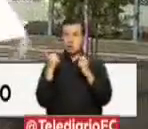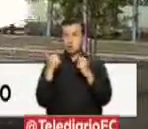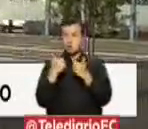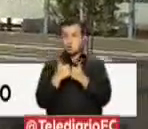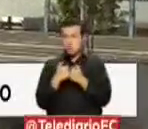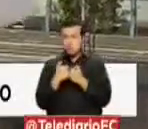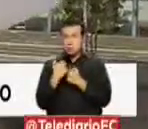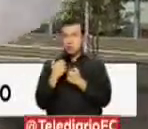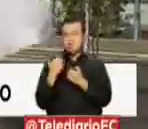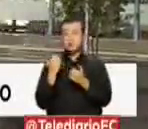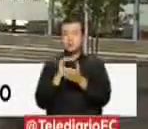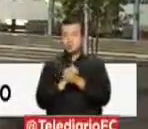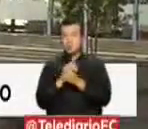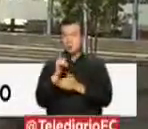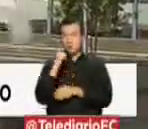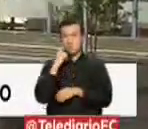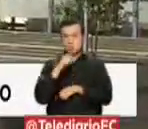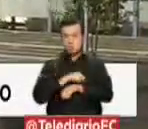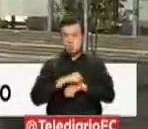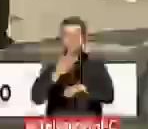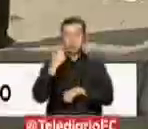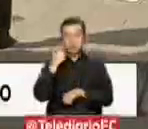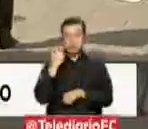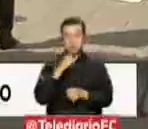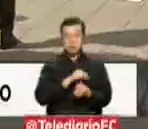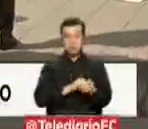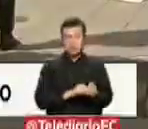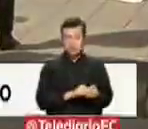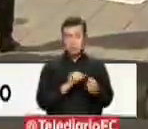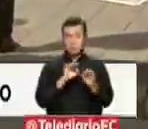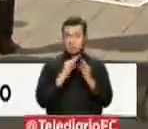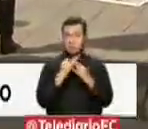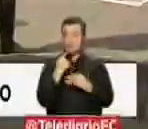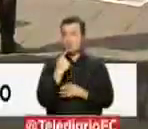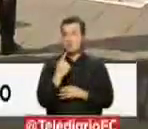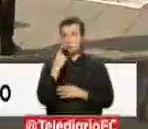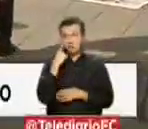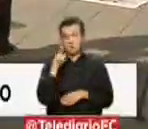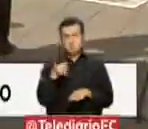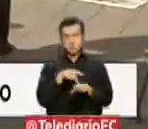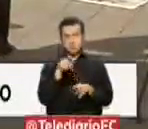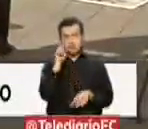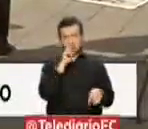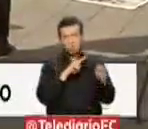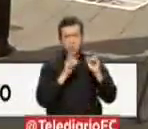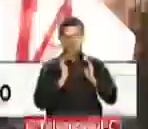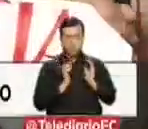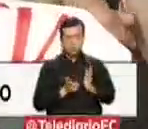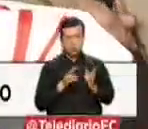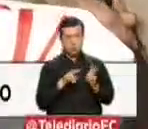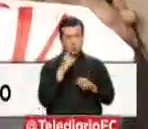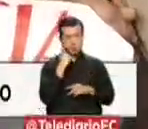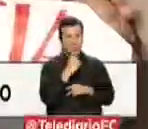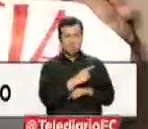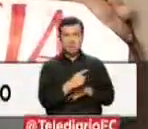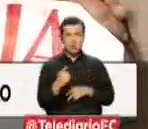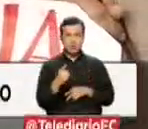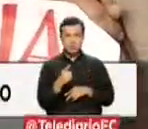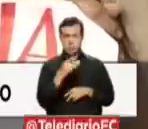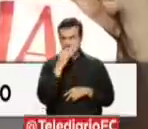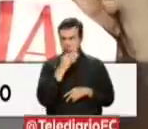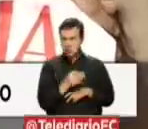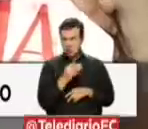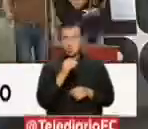La justicia ha determinado que el cirujano se quiso suicidar. No obstante, su familia dice que las pericias realizadas en el cadáver de Jairo determinan que eso no